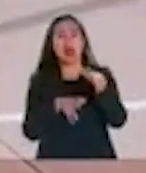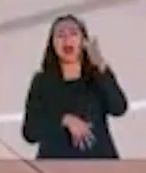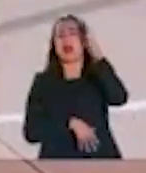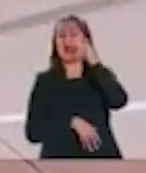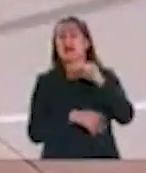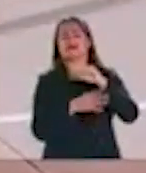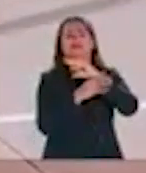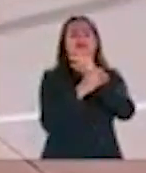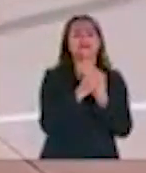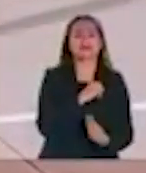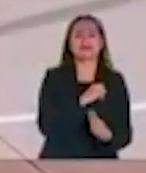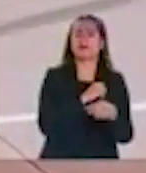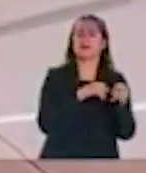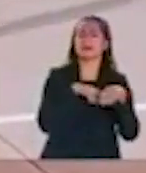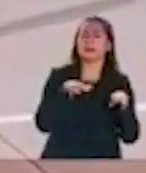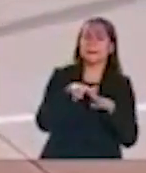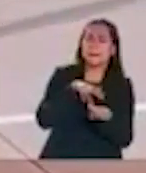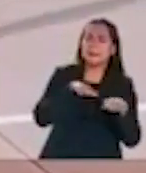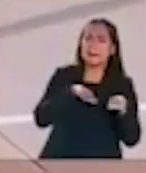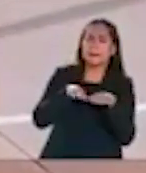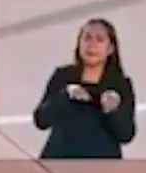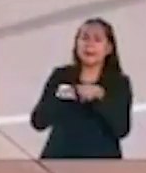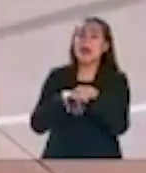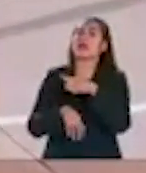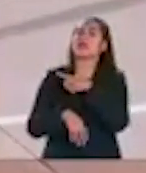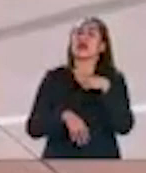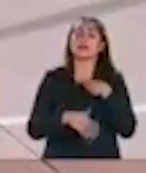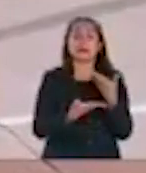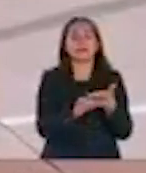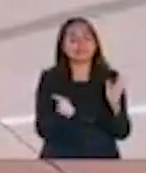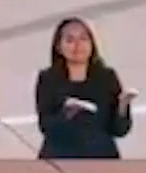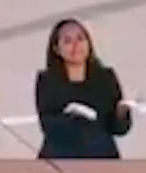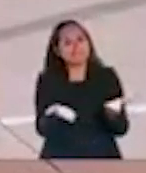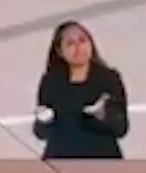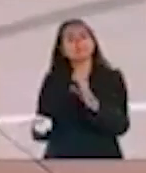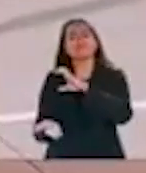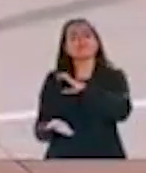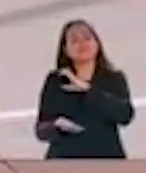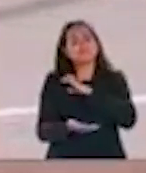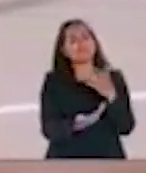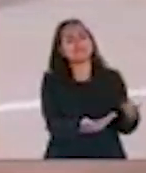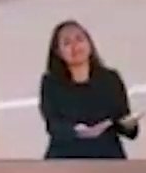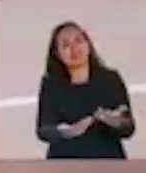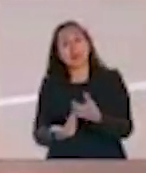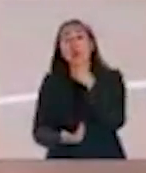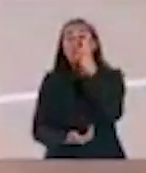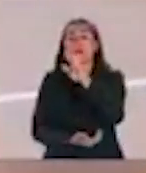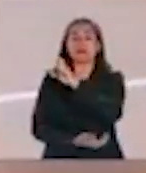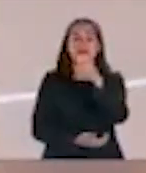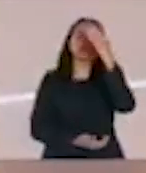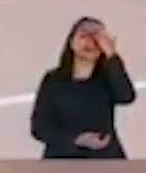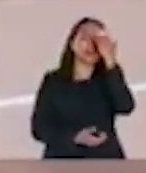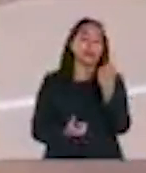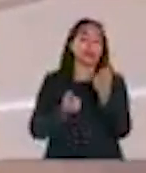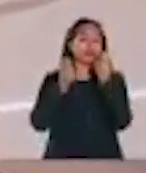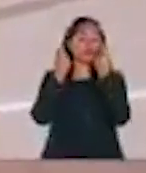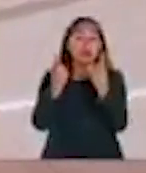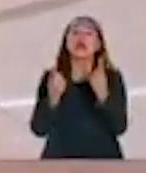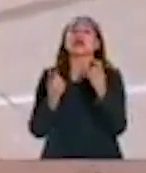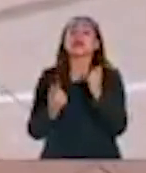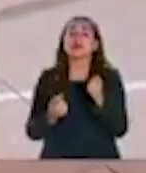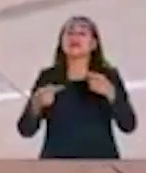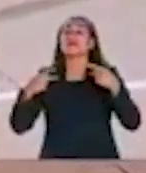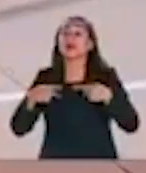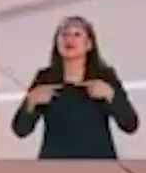debe ser recibido con los brazos abiertos yo quiero hacerle un reconocimiento al pueblo de tijuana porque los haitianos que